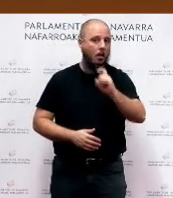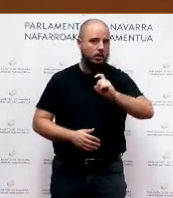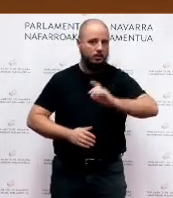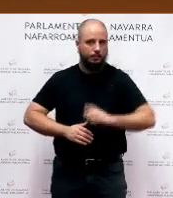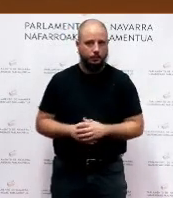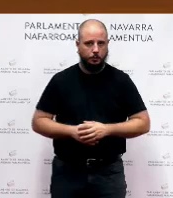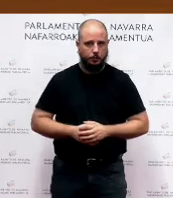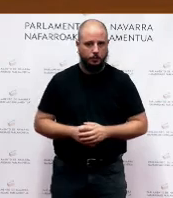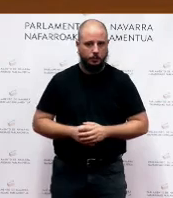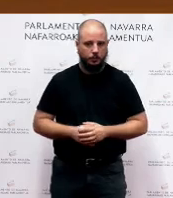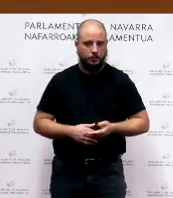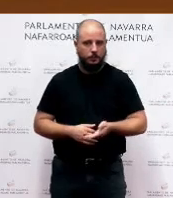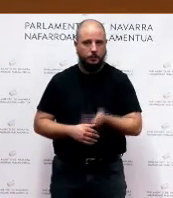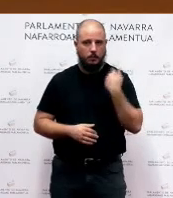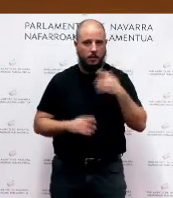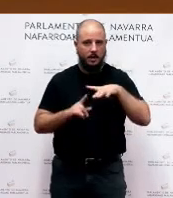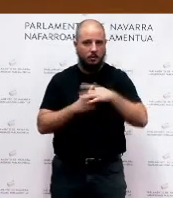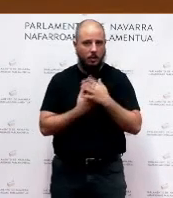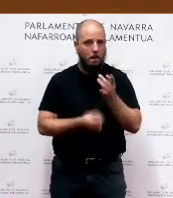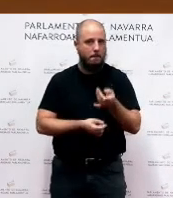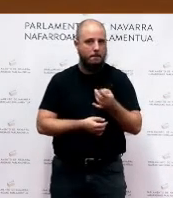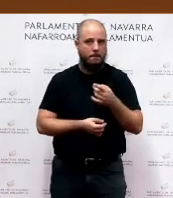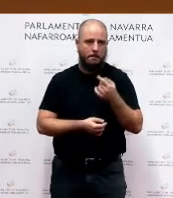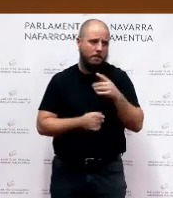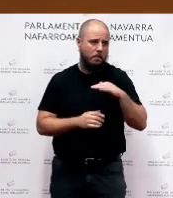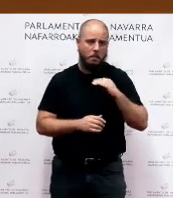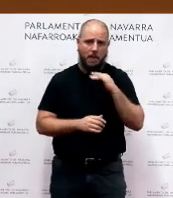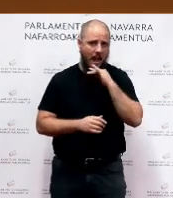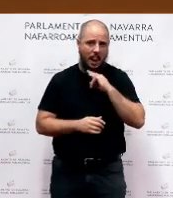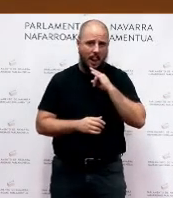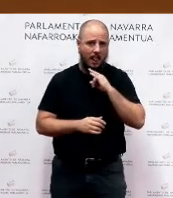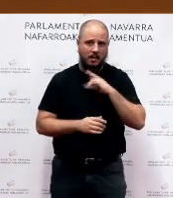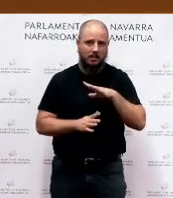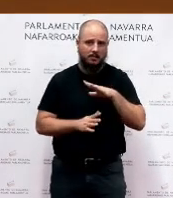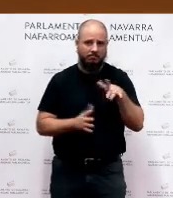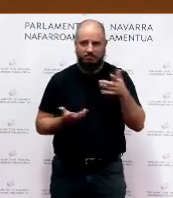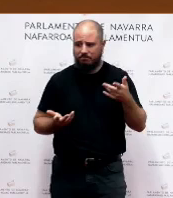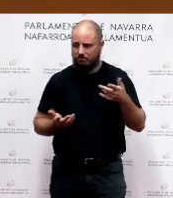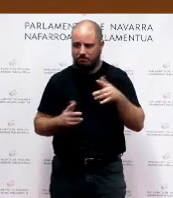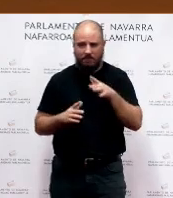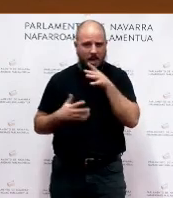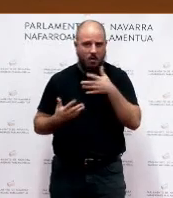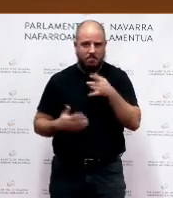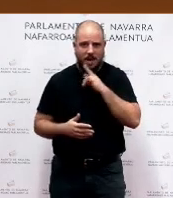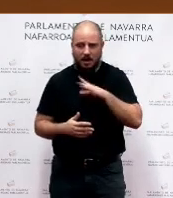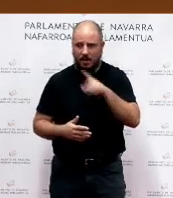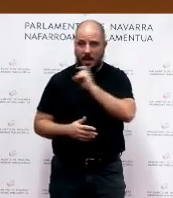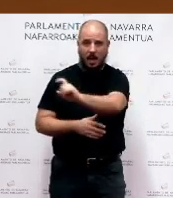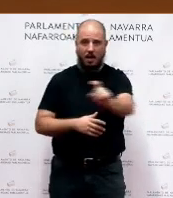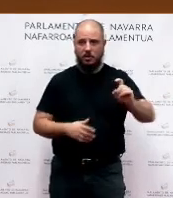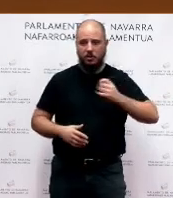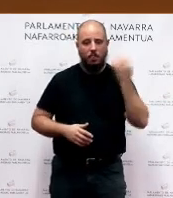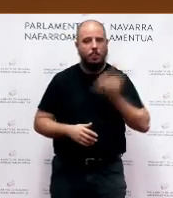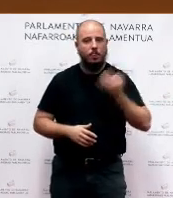cosas han estado mal y cuando las cosas están mal, ya les adelanto que hay que intervenir. Hay que intervenir en el